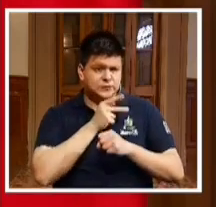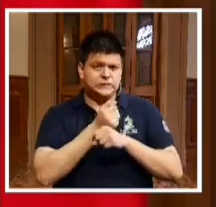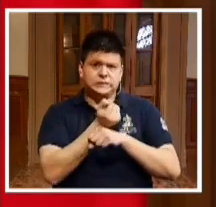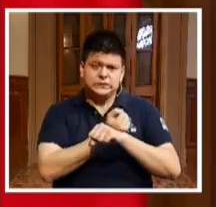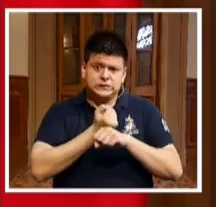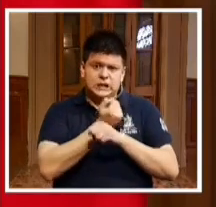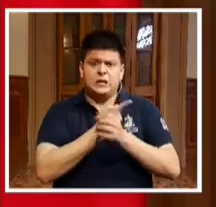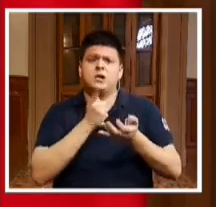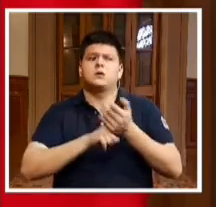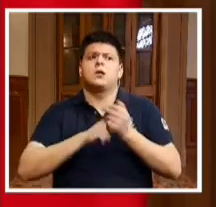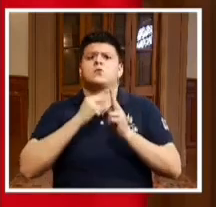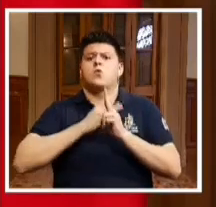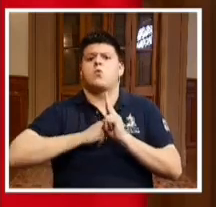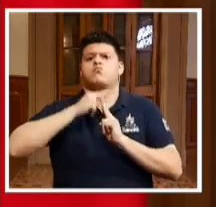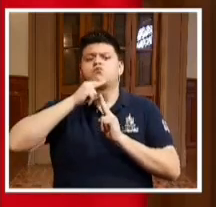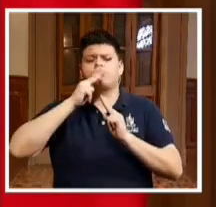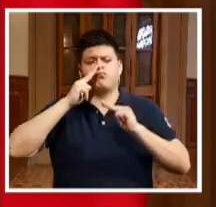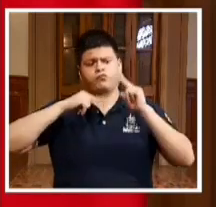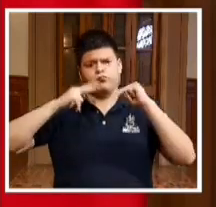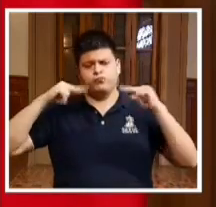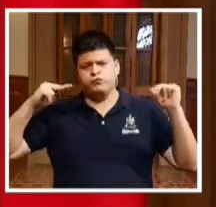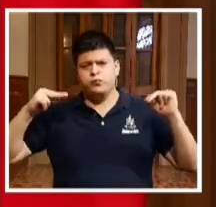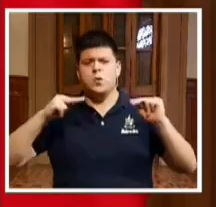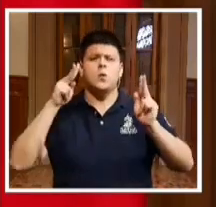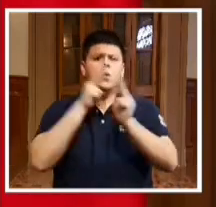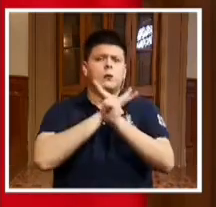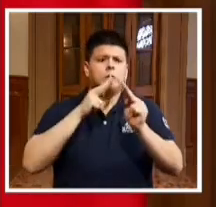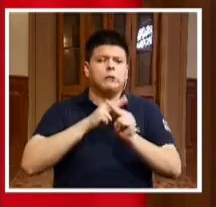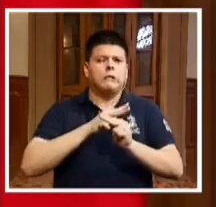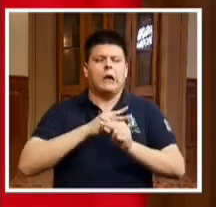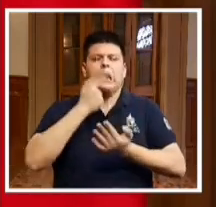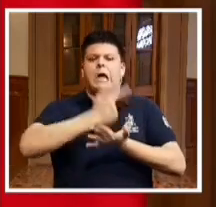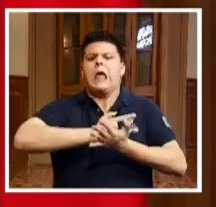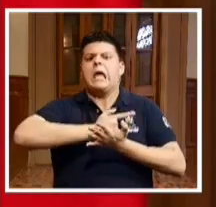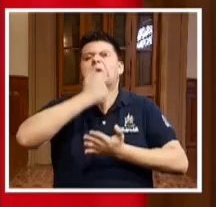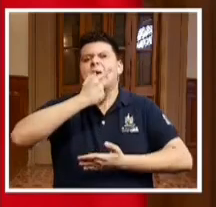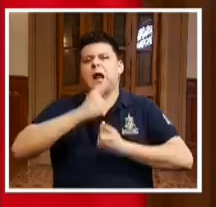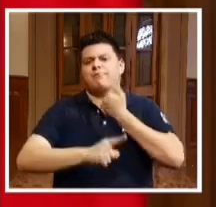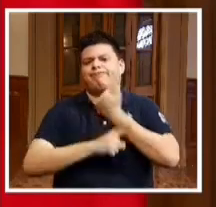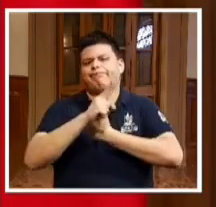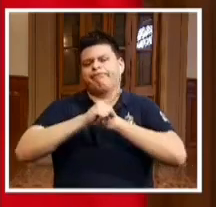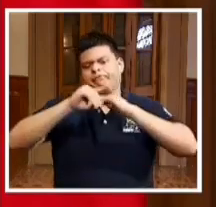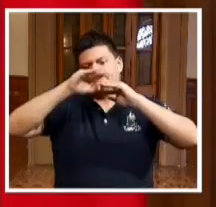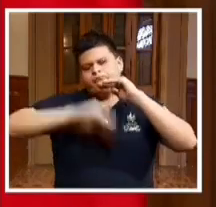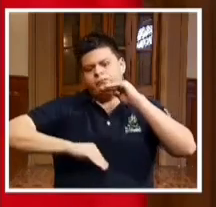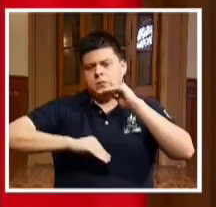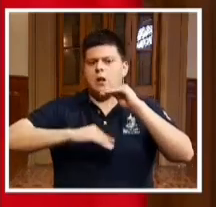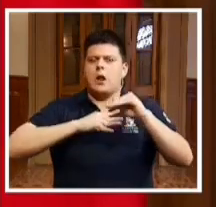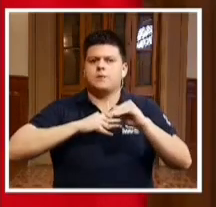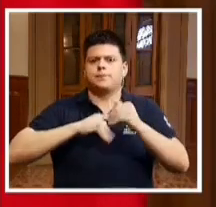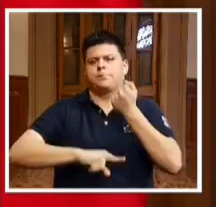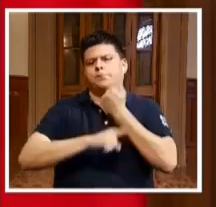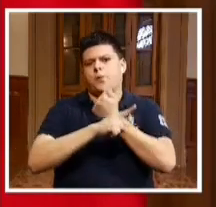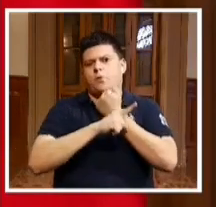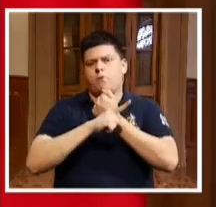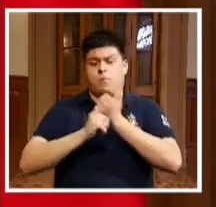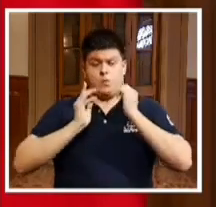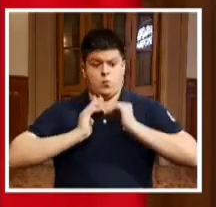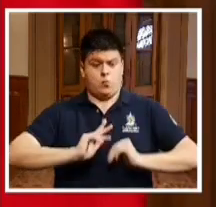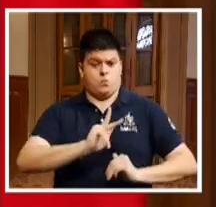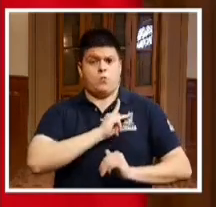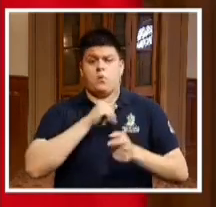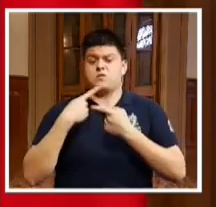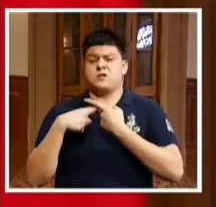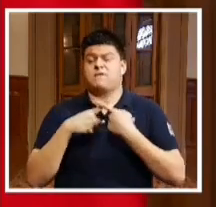está llegando a valores críticos y que van a ocasionar problemas posteriores en diversos órganos de tu cuerpo. Y si